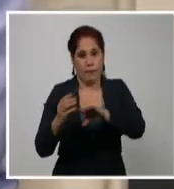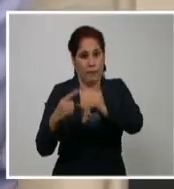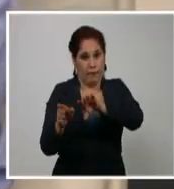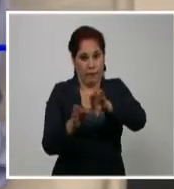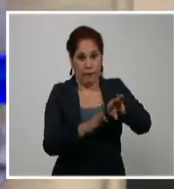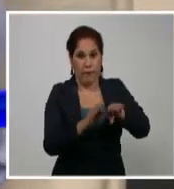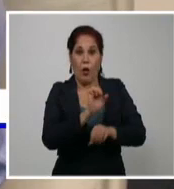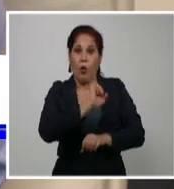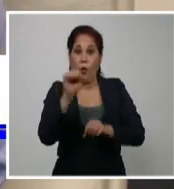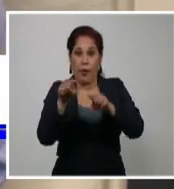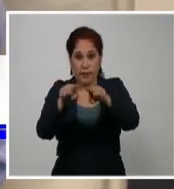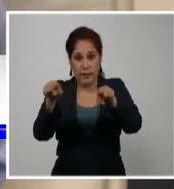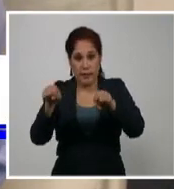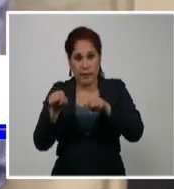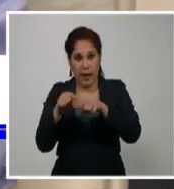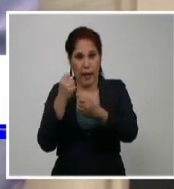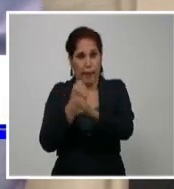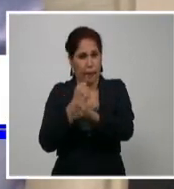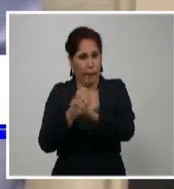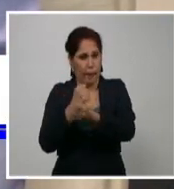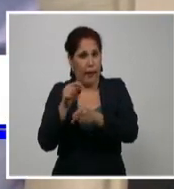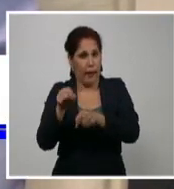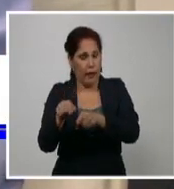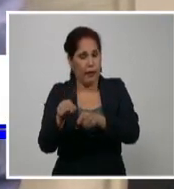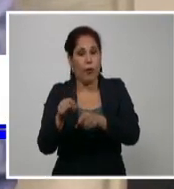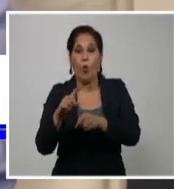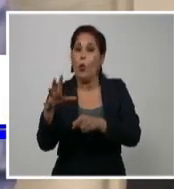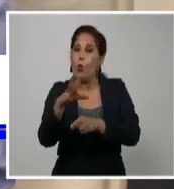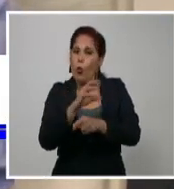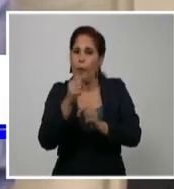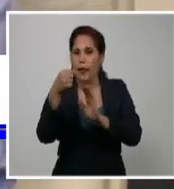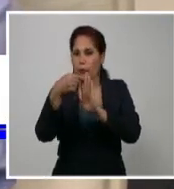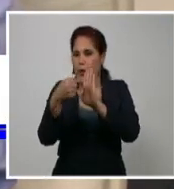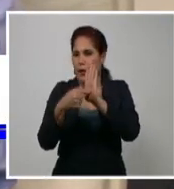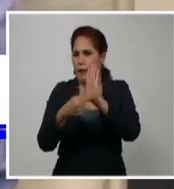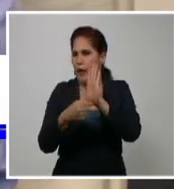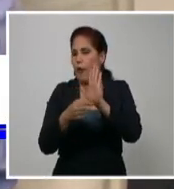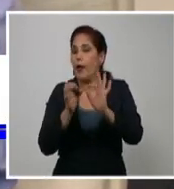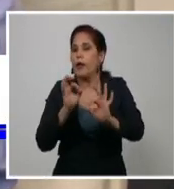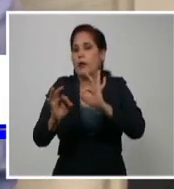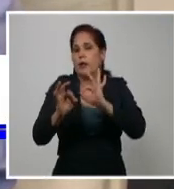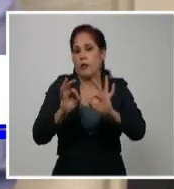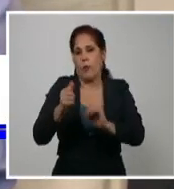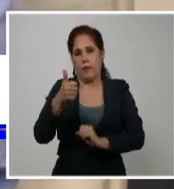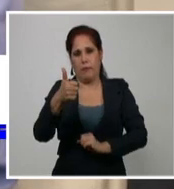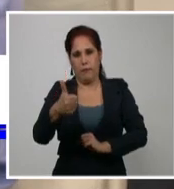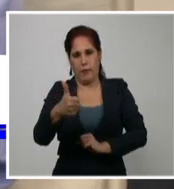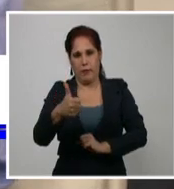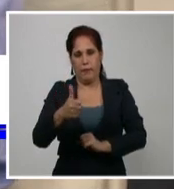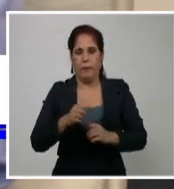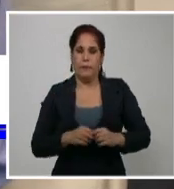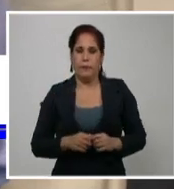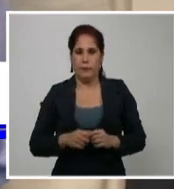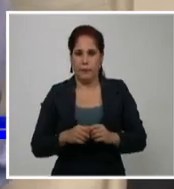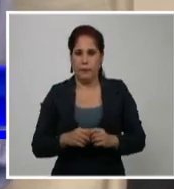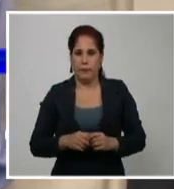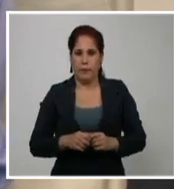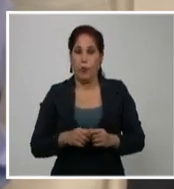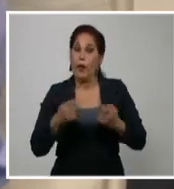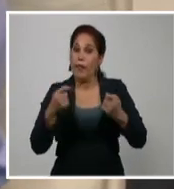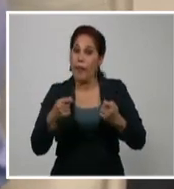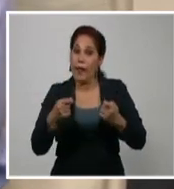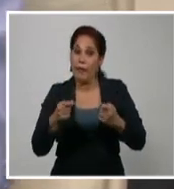en las salas de alto riesgo se manejen todos estos indicadores para que realmente pueda existir una